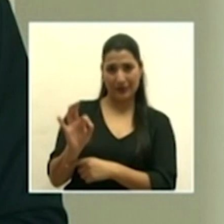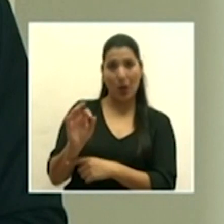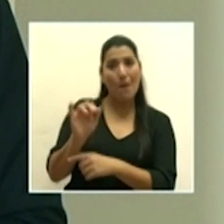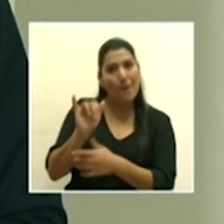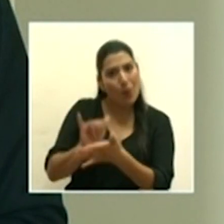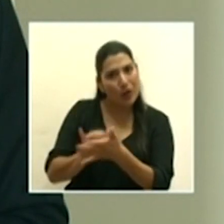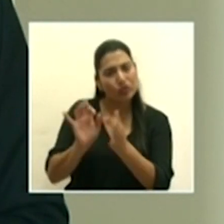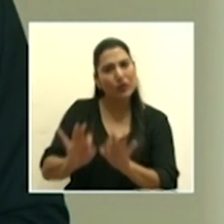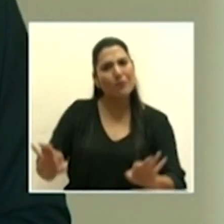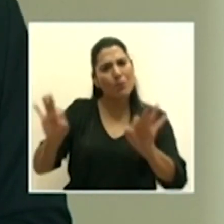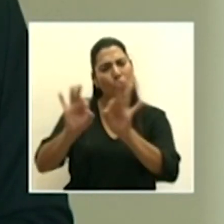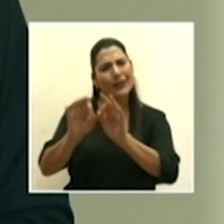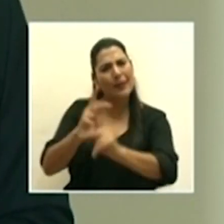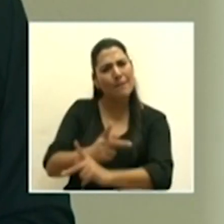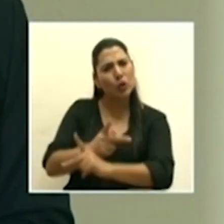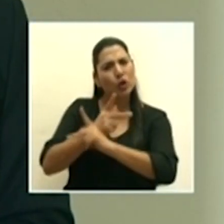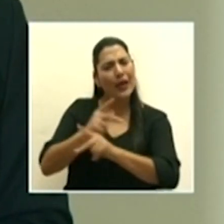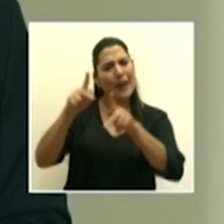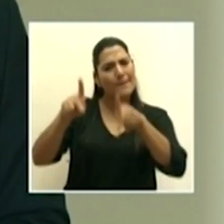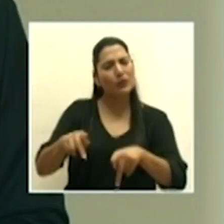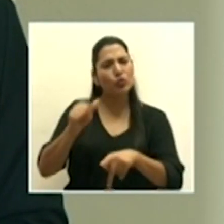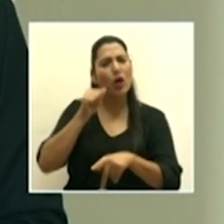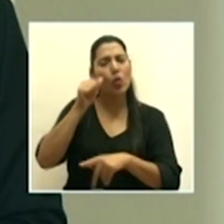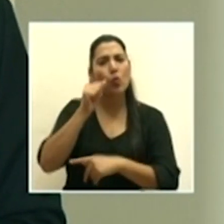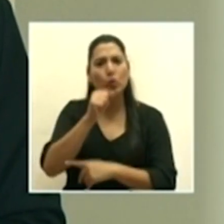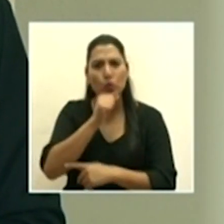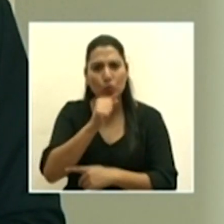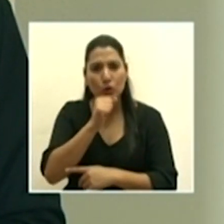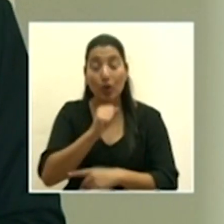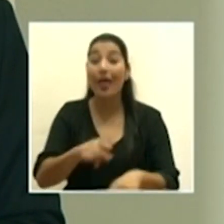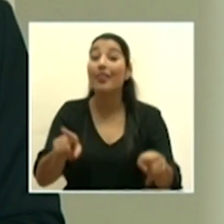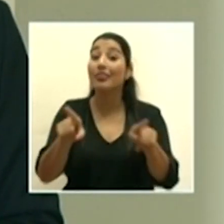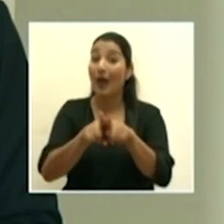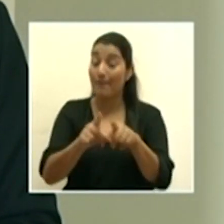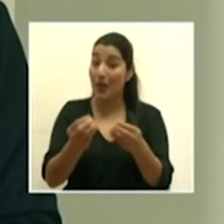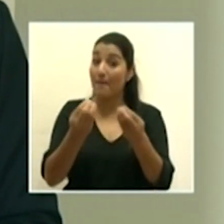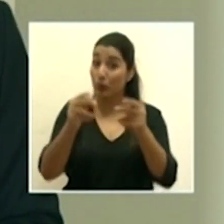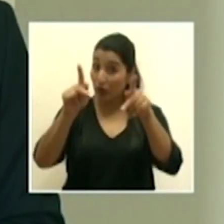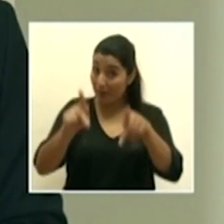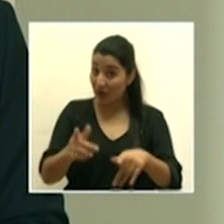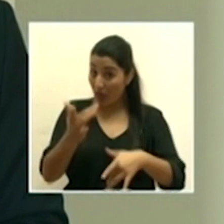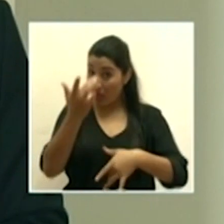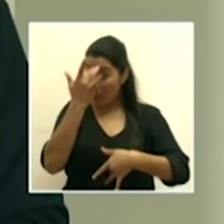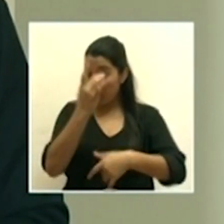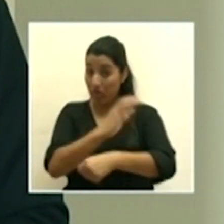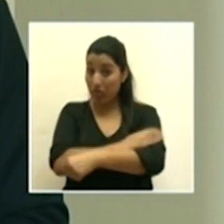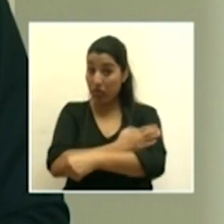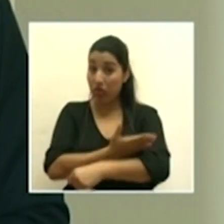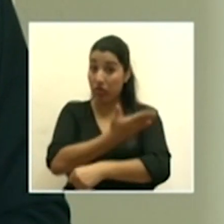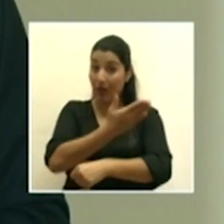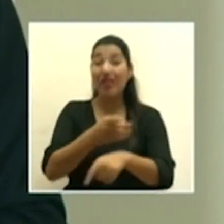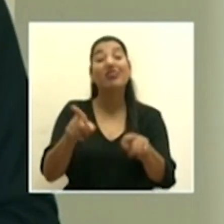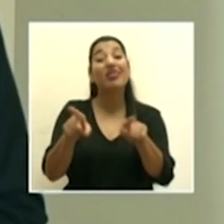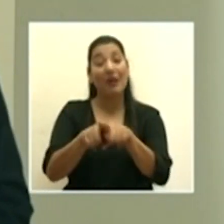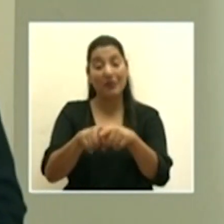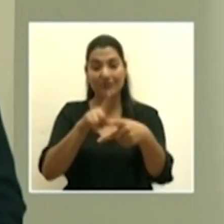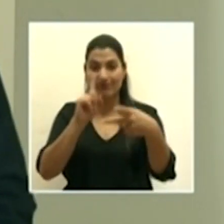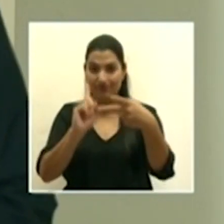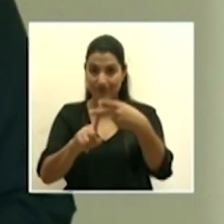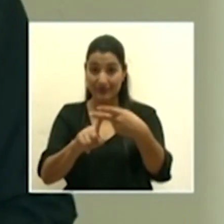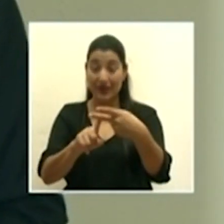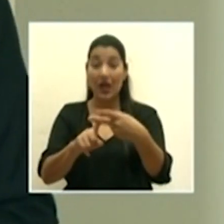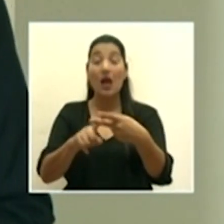adultos mayores. Además, muchas personas o pacientes que son hipertensos son también diabéticos. Por eso es que es